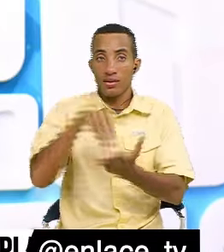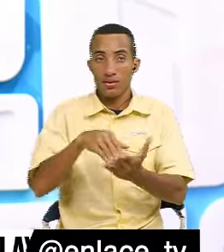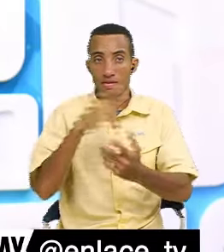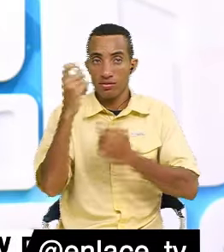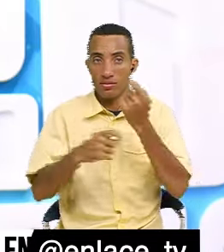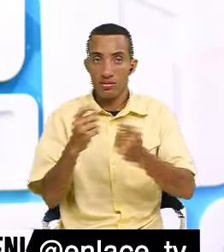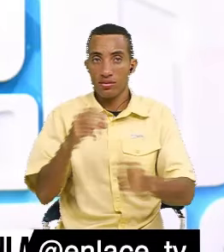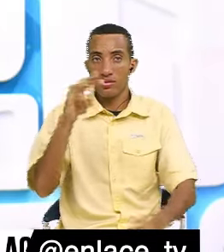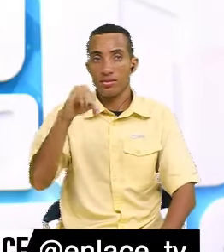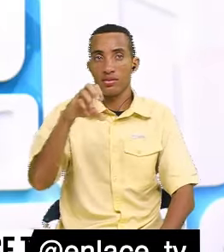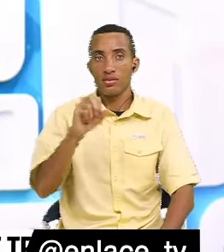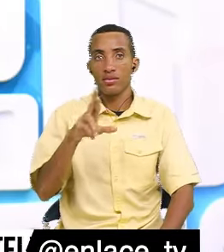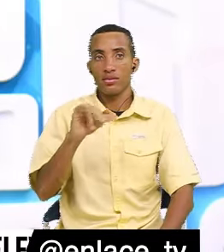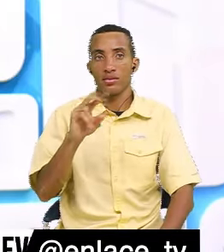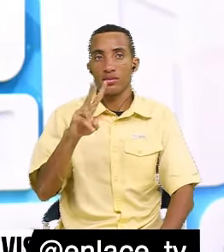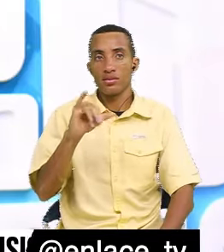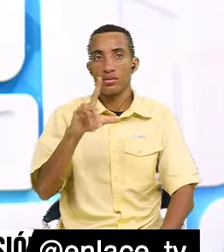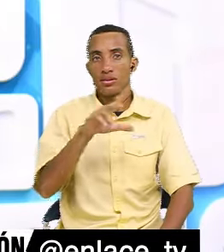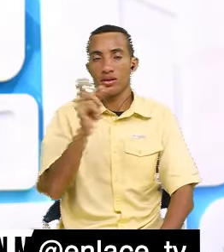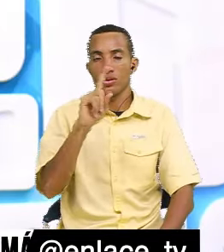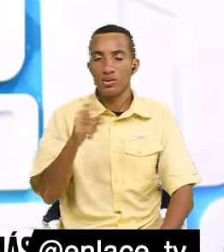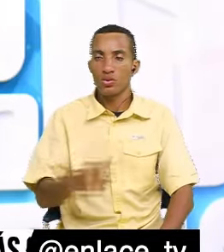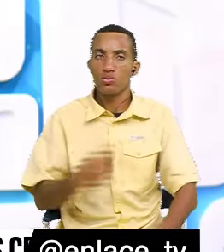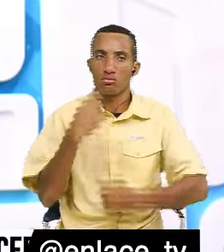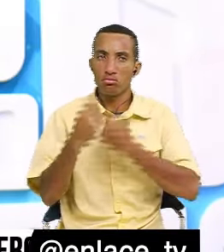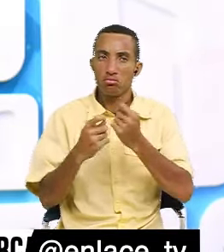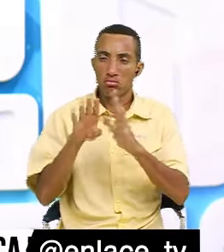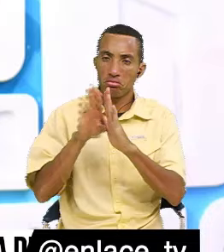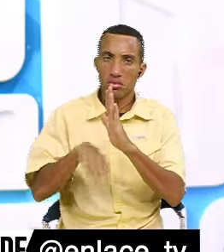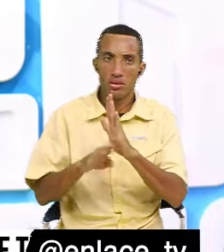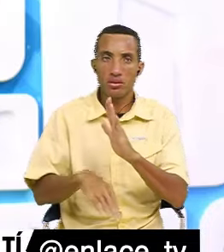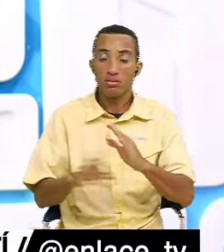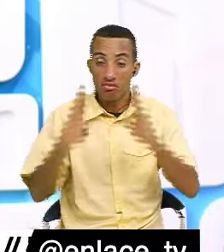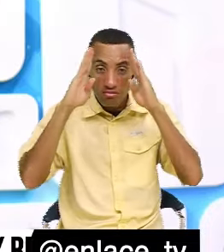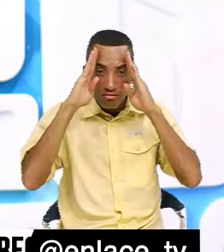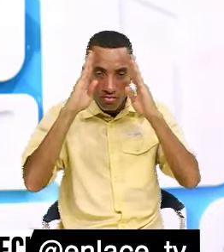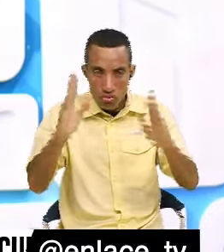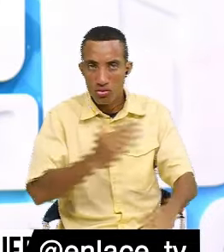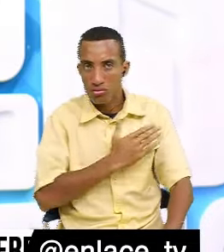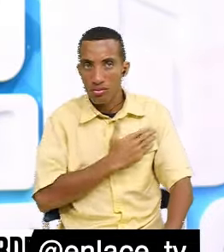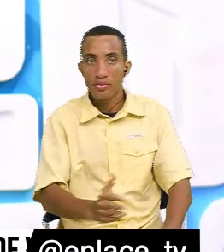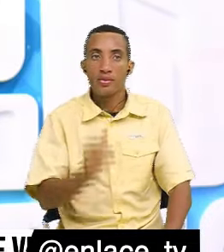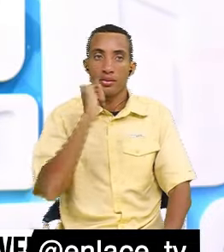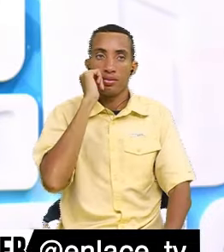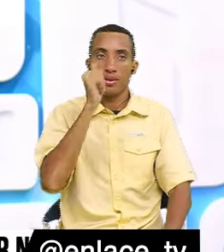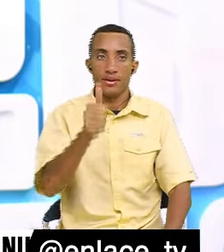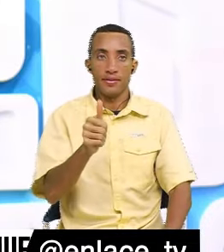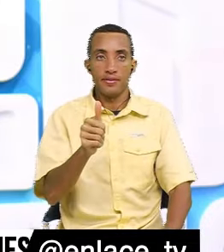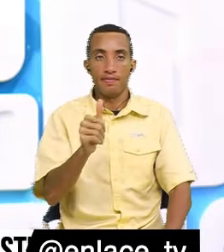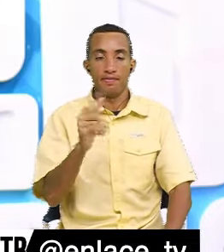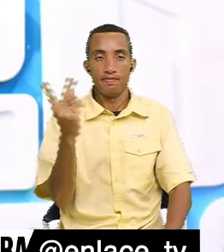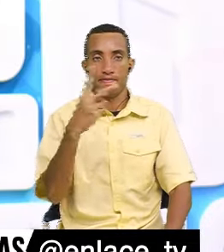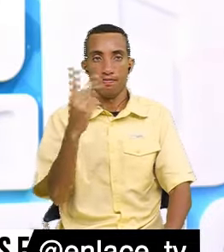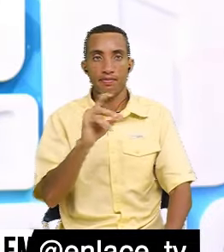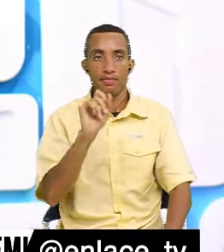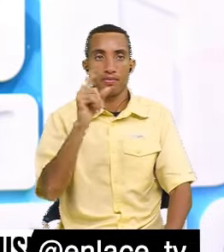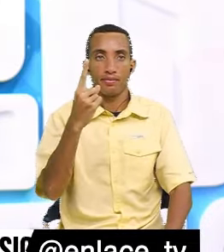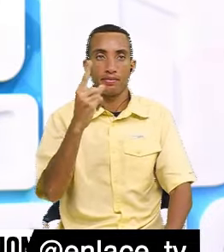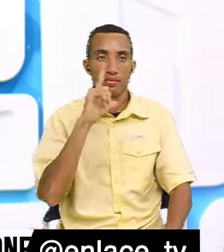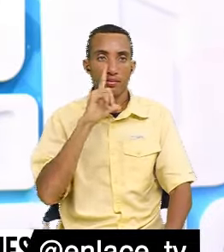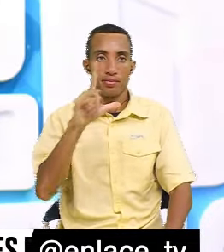clientes excelentes precios, muy buenos productos y también una excelente atención. Mañana viernes 1 de julio estarán ofreciendo productos